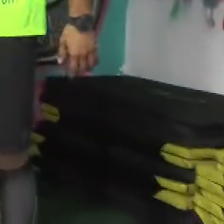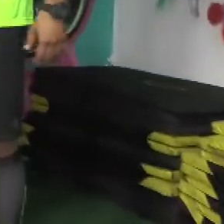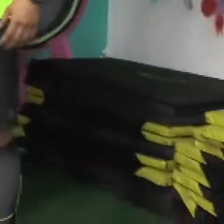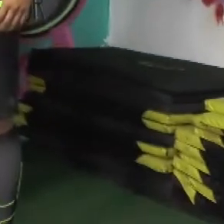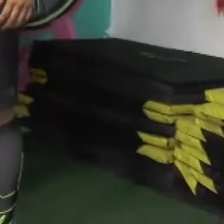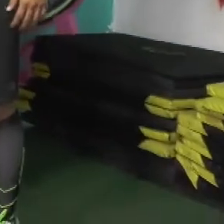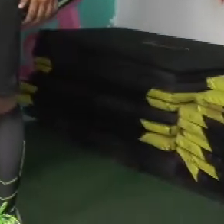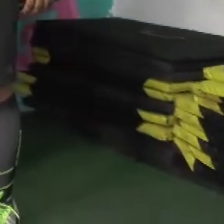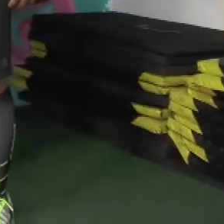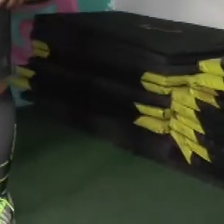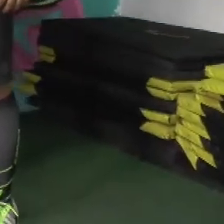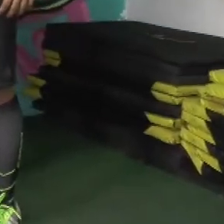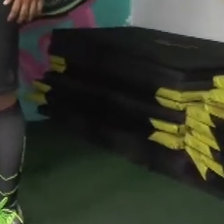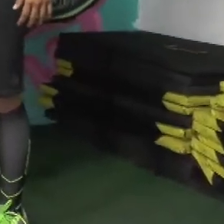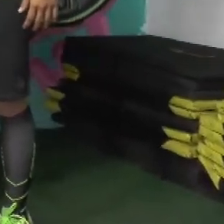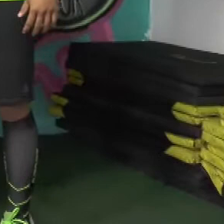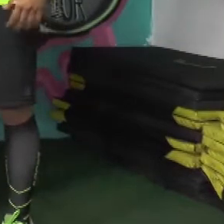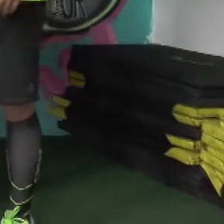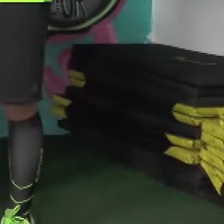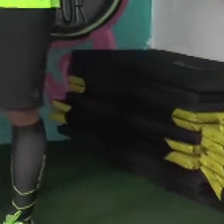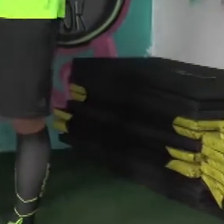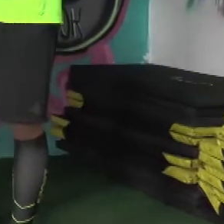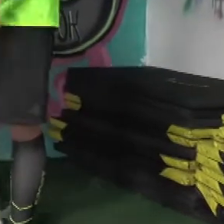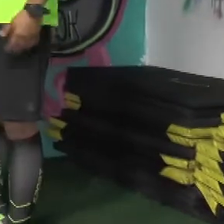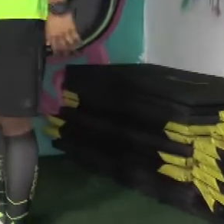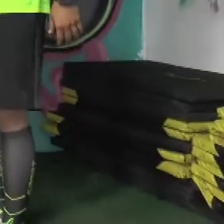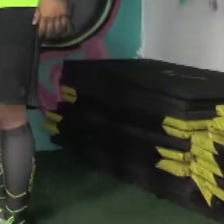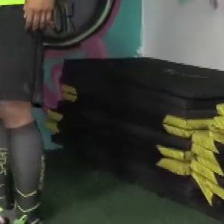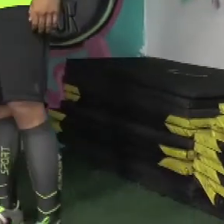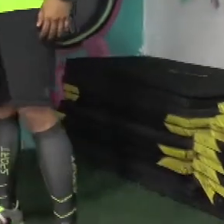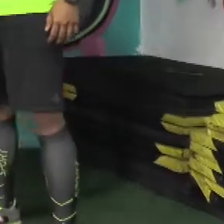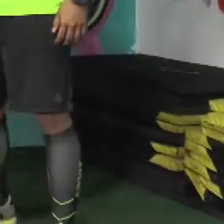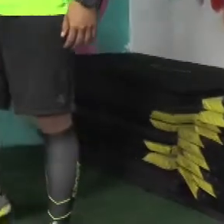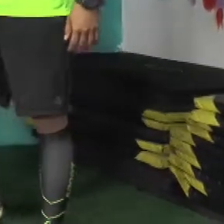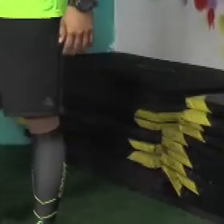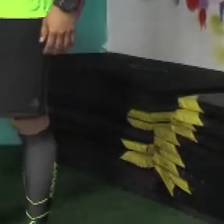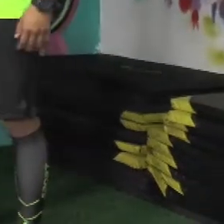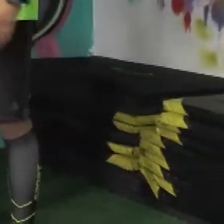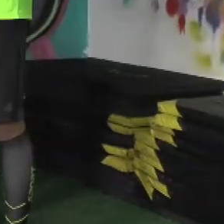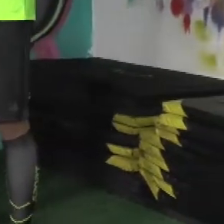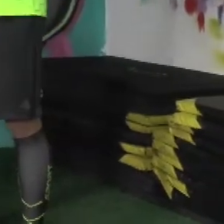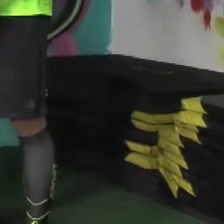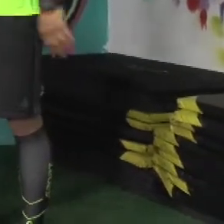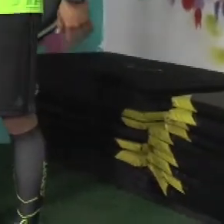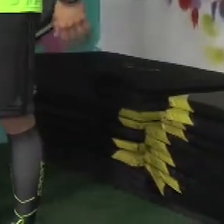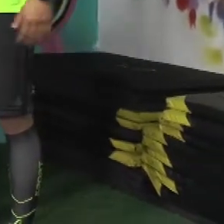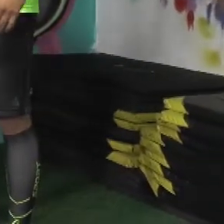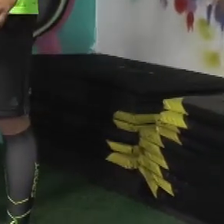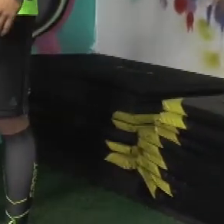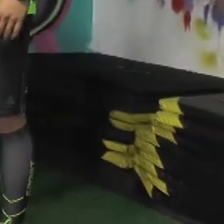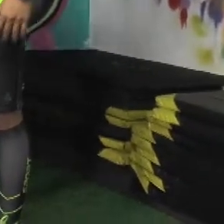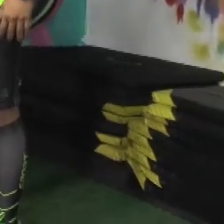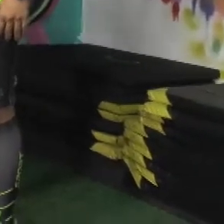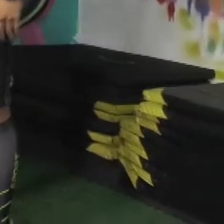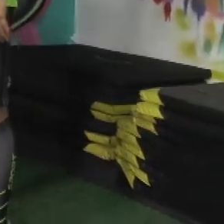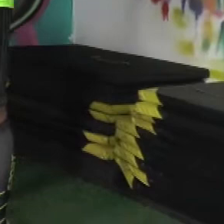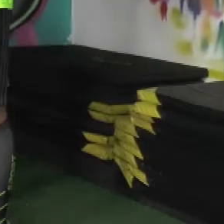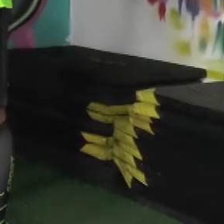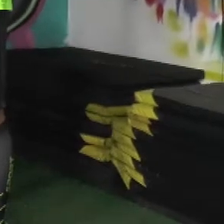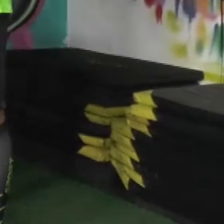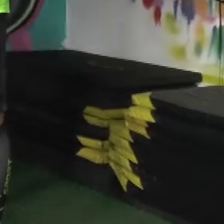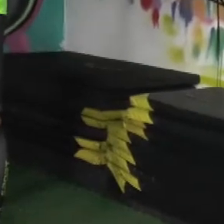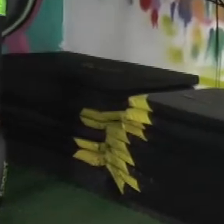vamos. 1 y 2, exacto, sigue, vamos 2, dale, otra vez, 1,